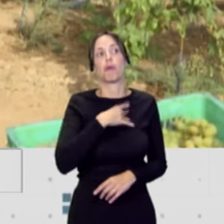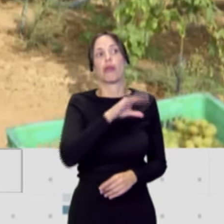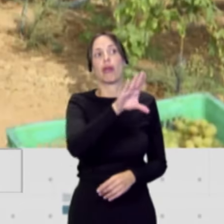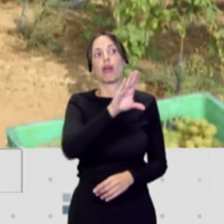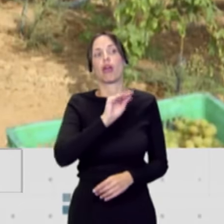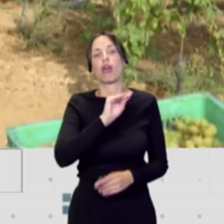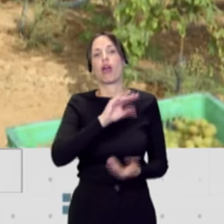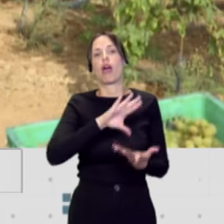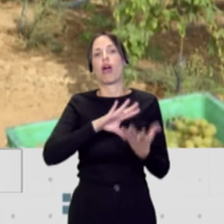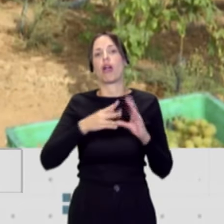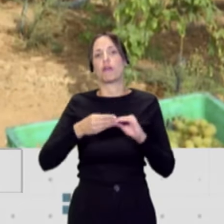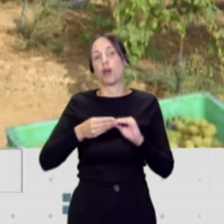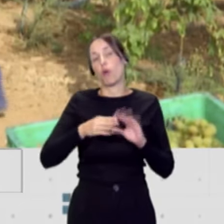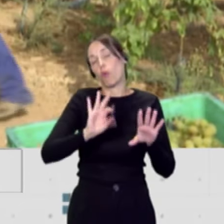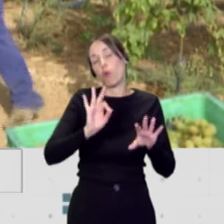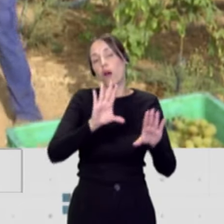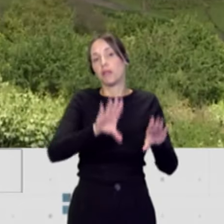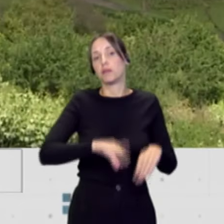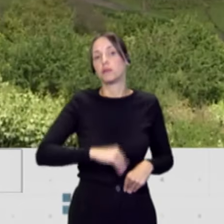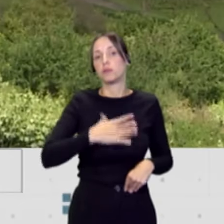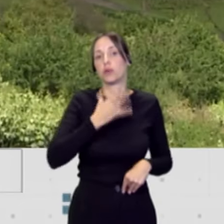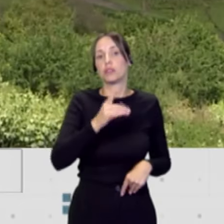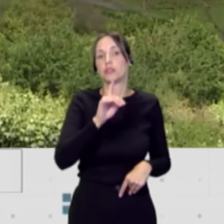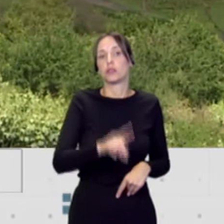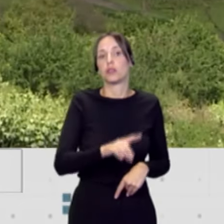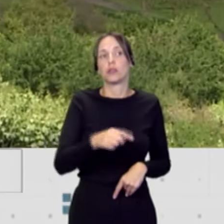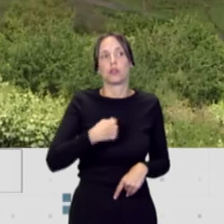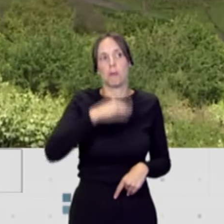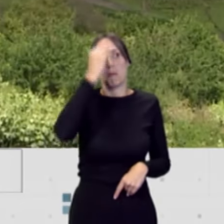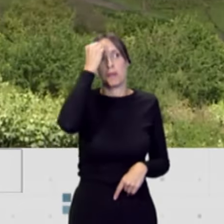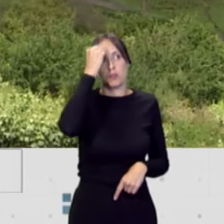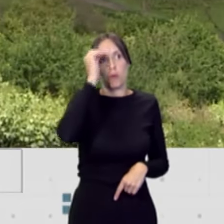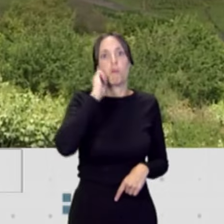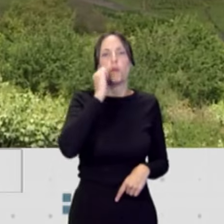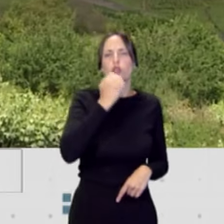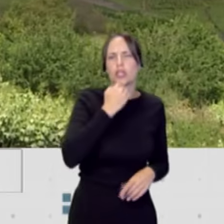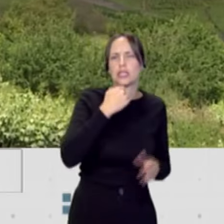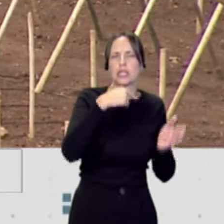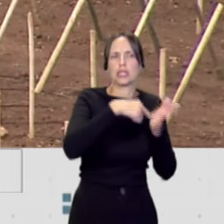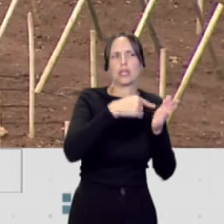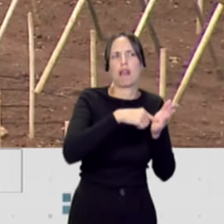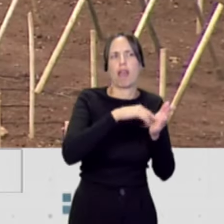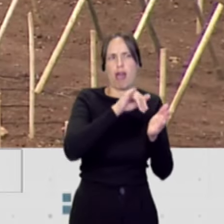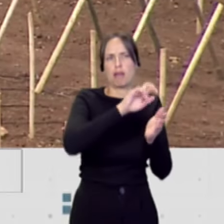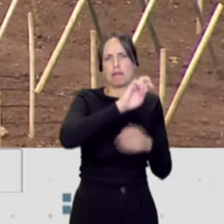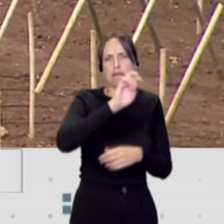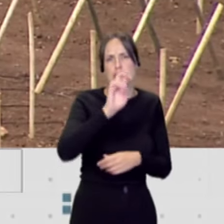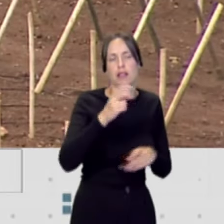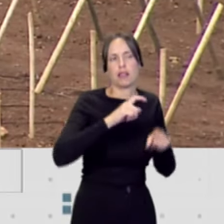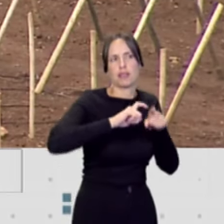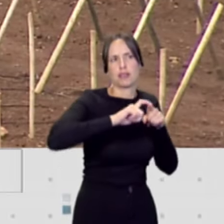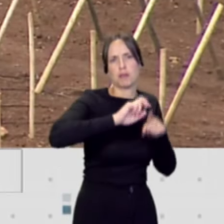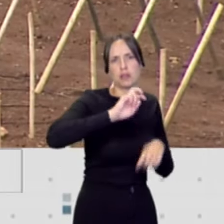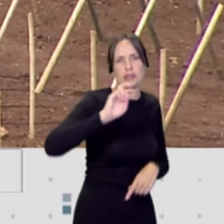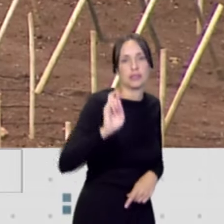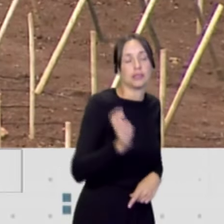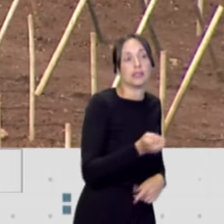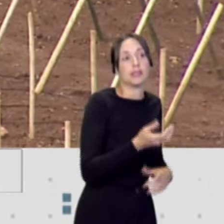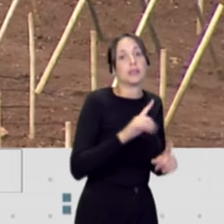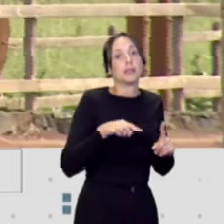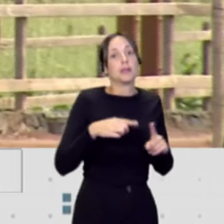que hay reivindicaciones de todo tipo y sí entendemos también que con